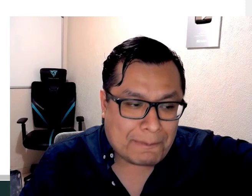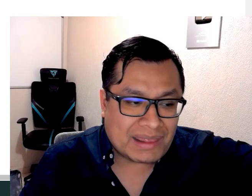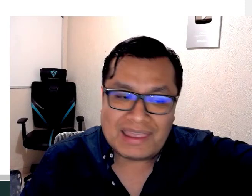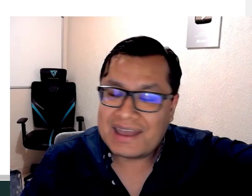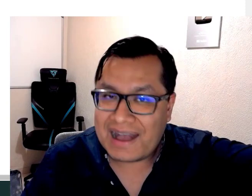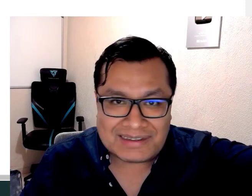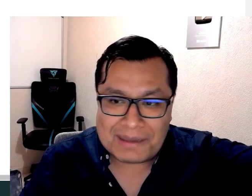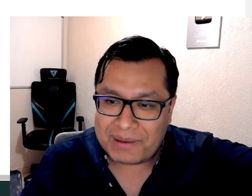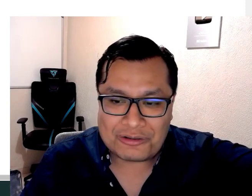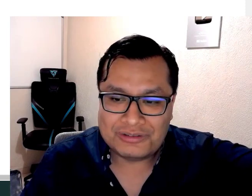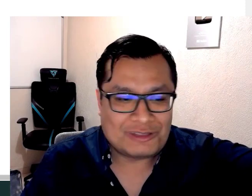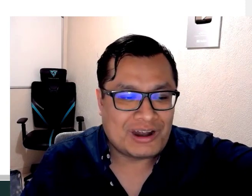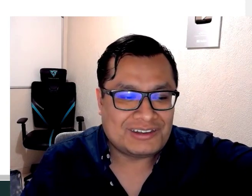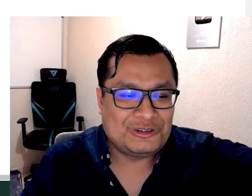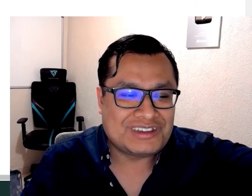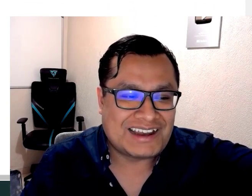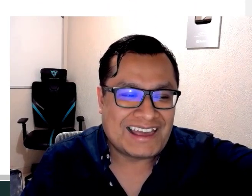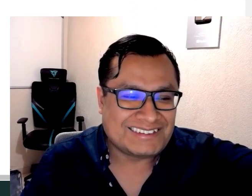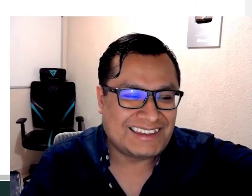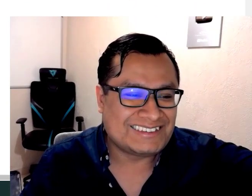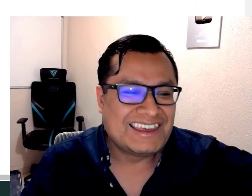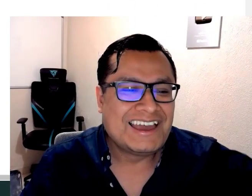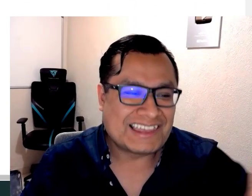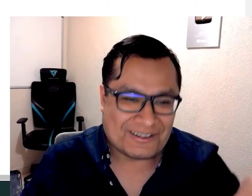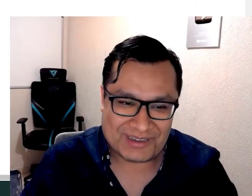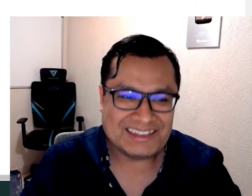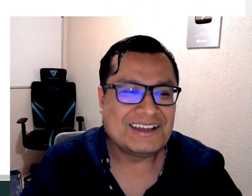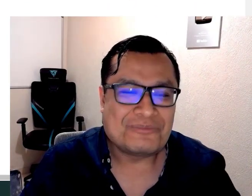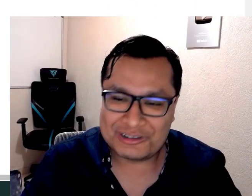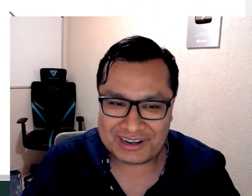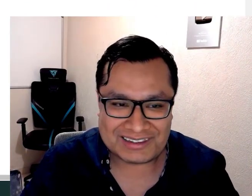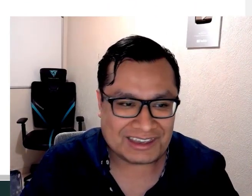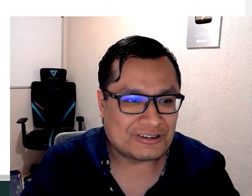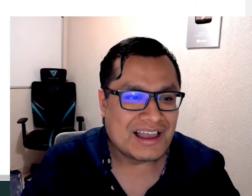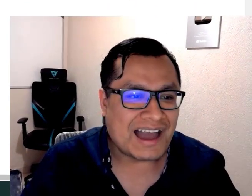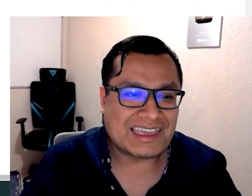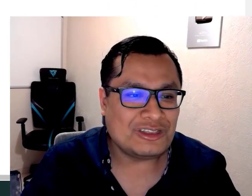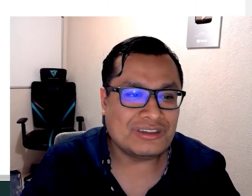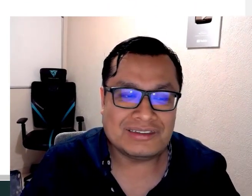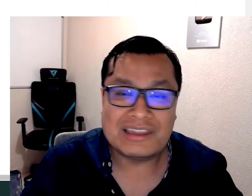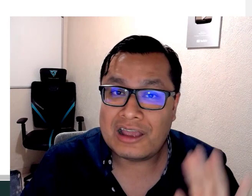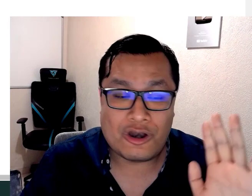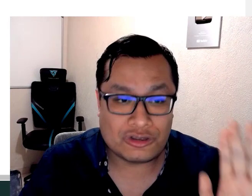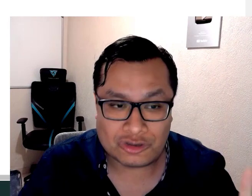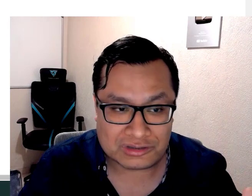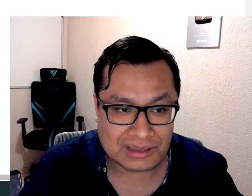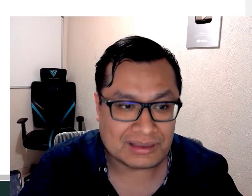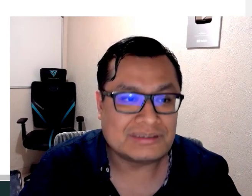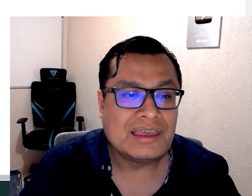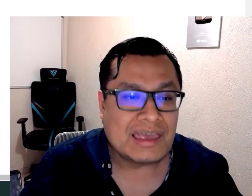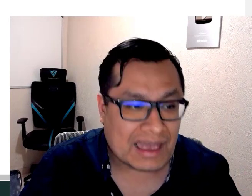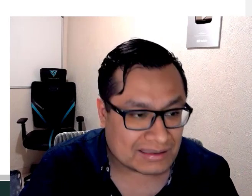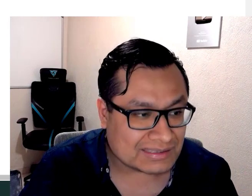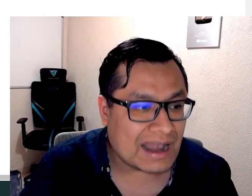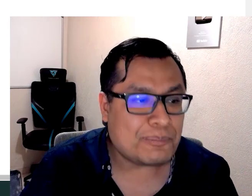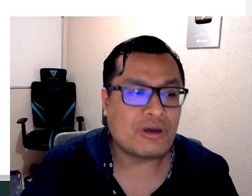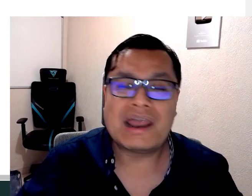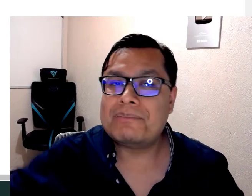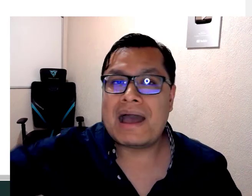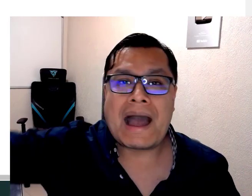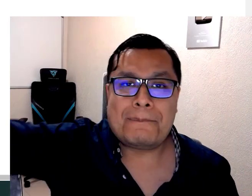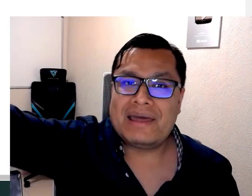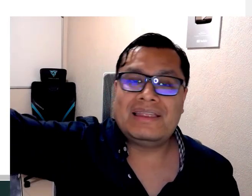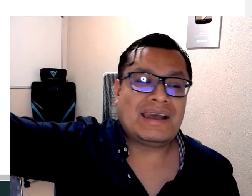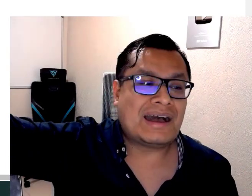programa aprende en casa para continuar sus clases y abel por eso les digo aquí nos dicen los docentes está el